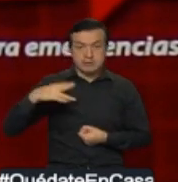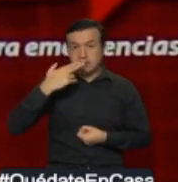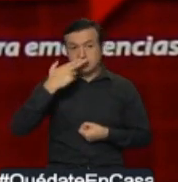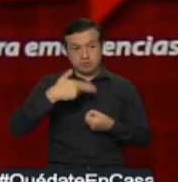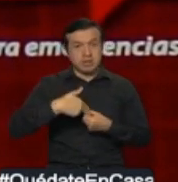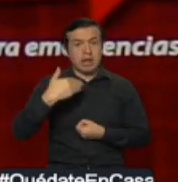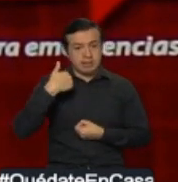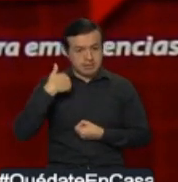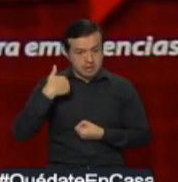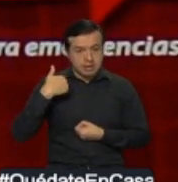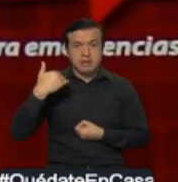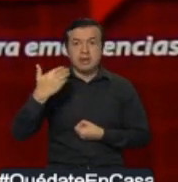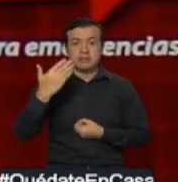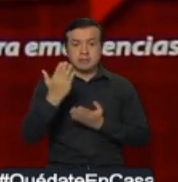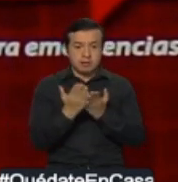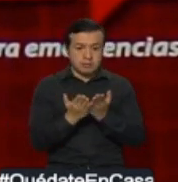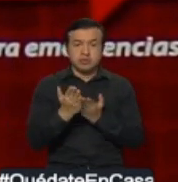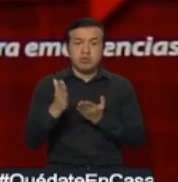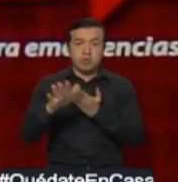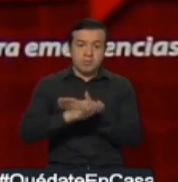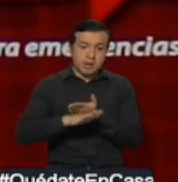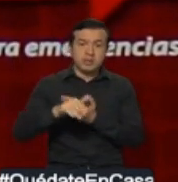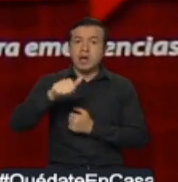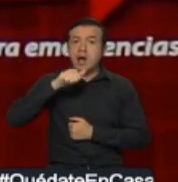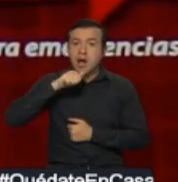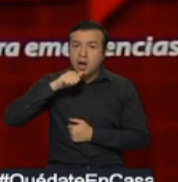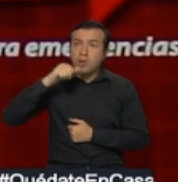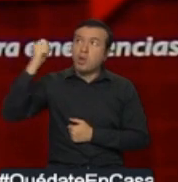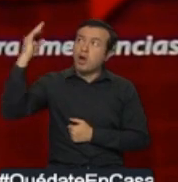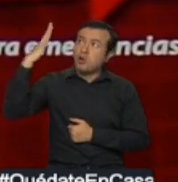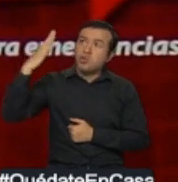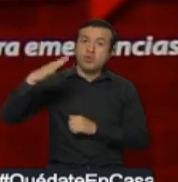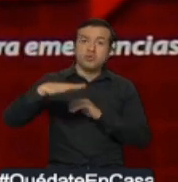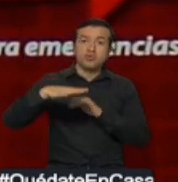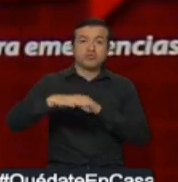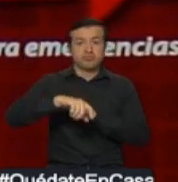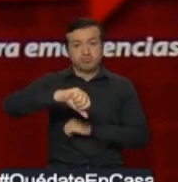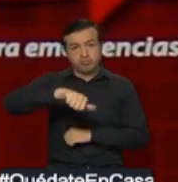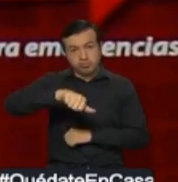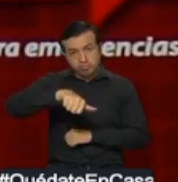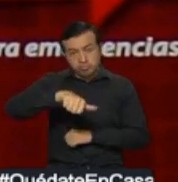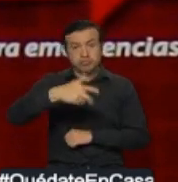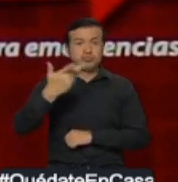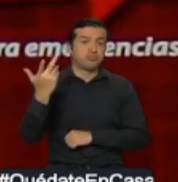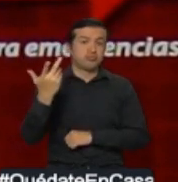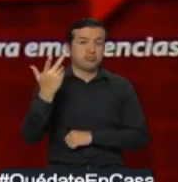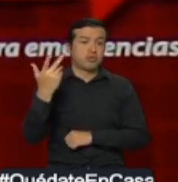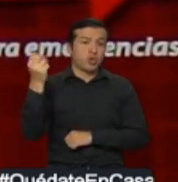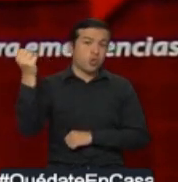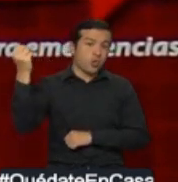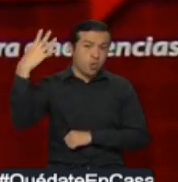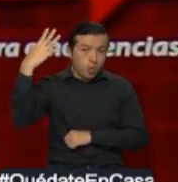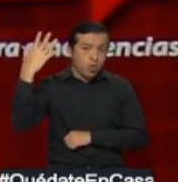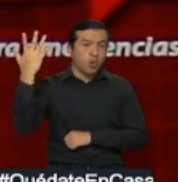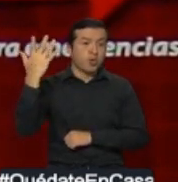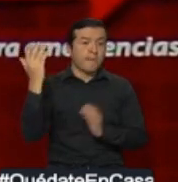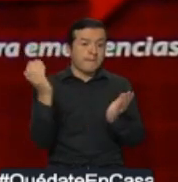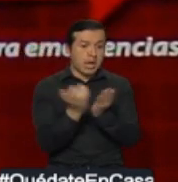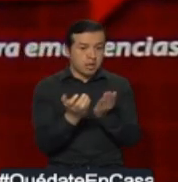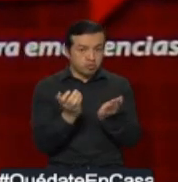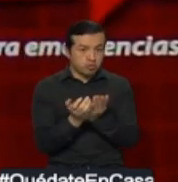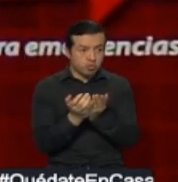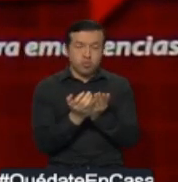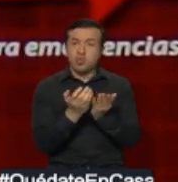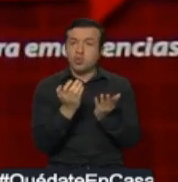de servicios básicos, nos conectamos a través de la tecnología, la electricidad, el agua potable, la recolección de